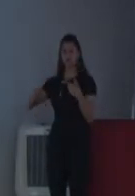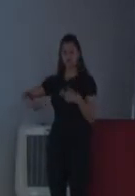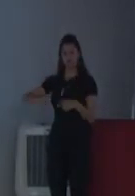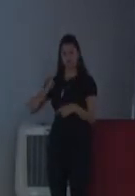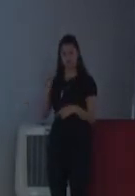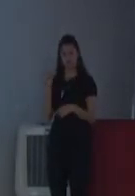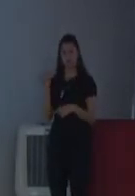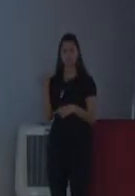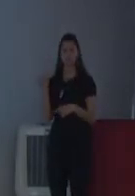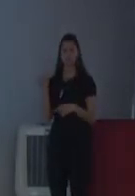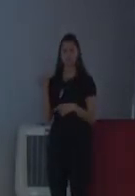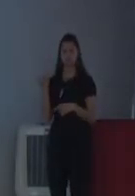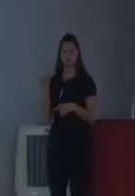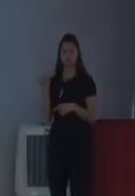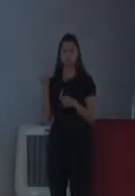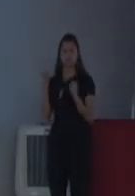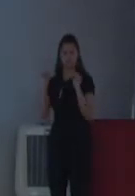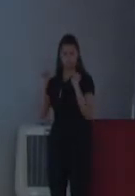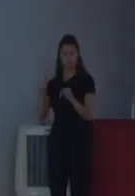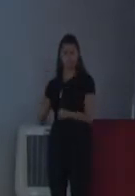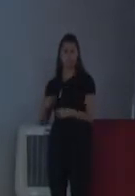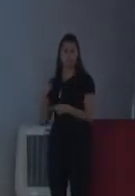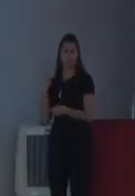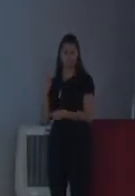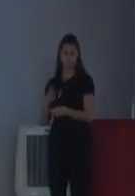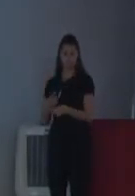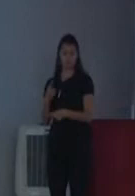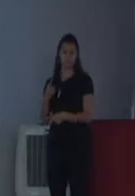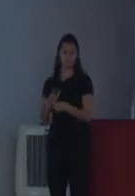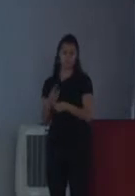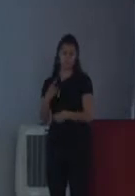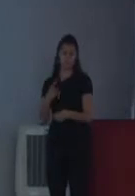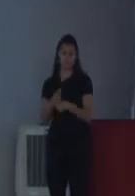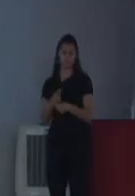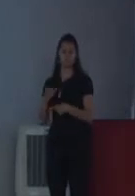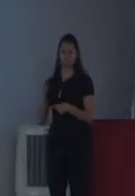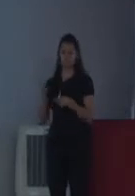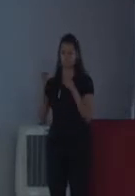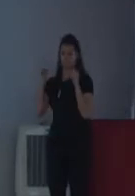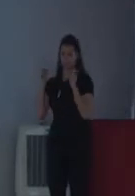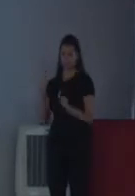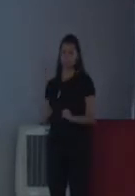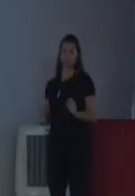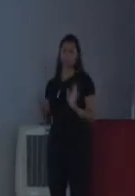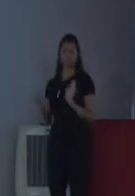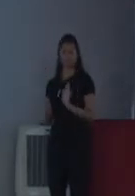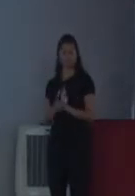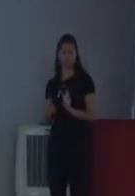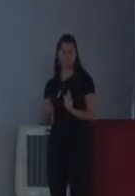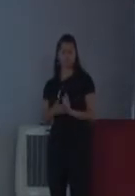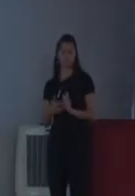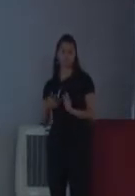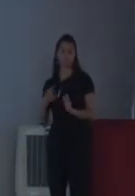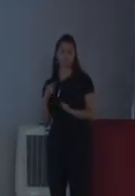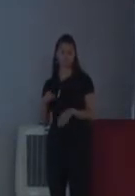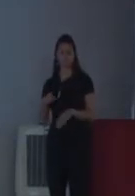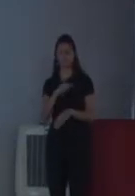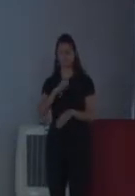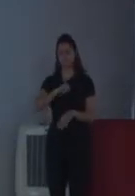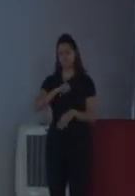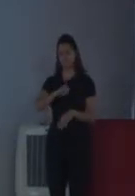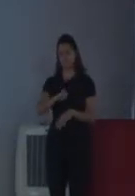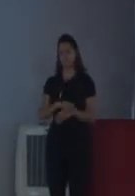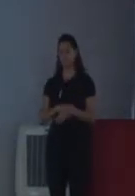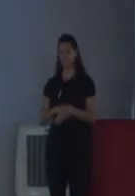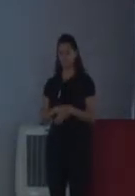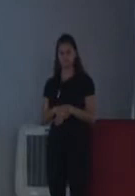sí está en las condiciones, ¿sí?, de cumplir y de garantizar esos derechos